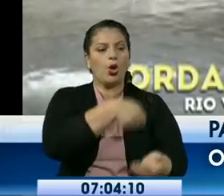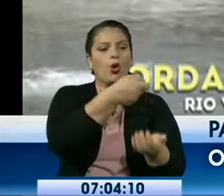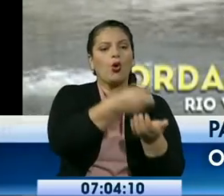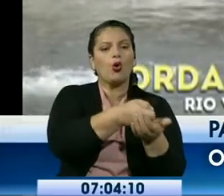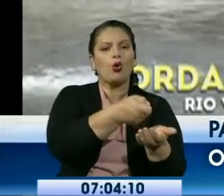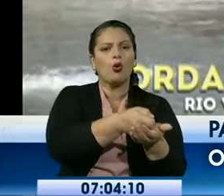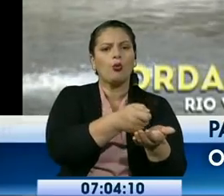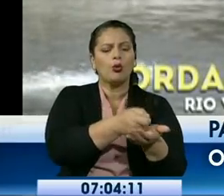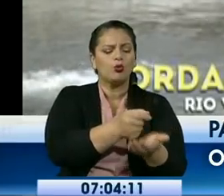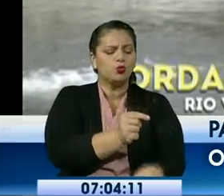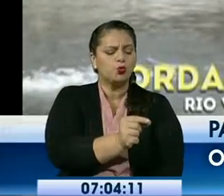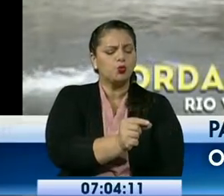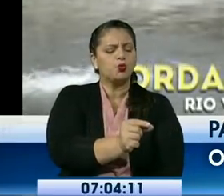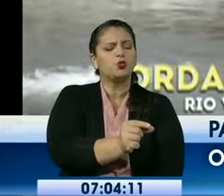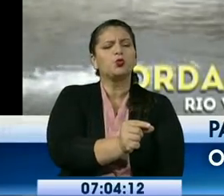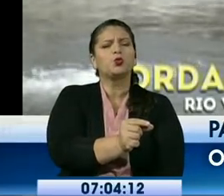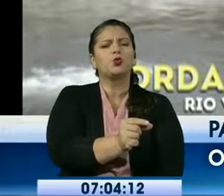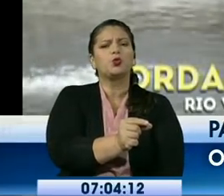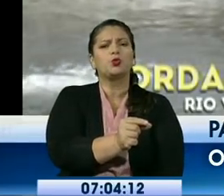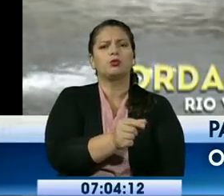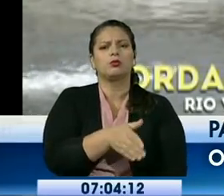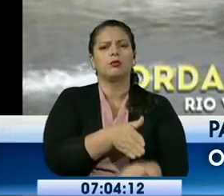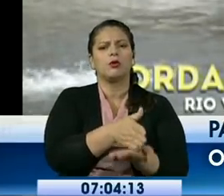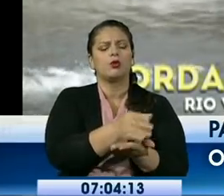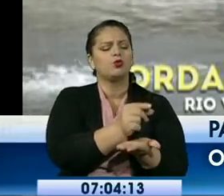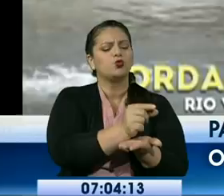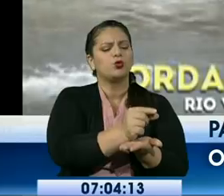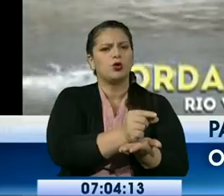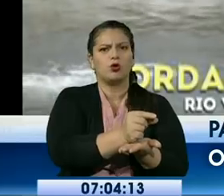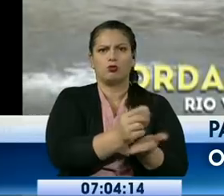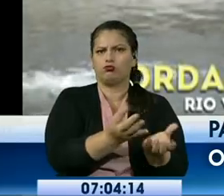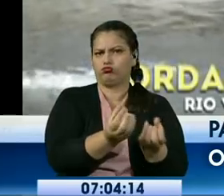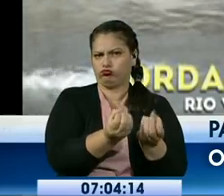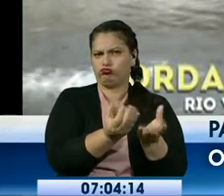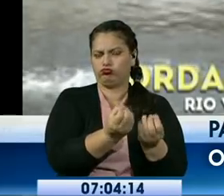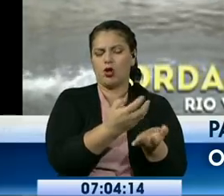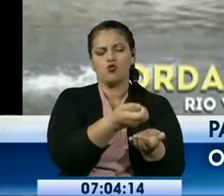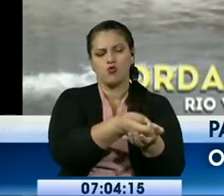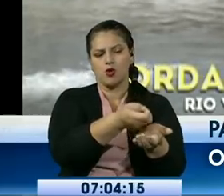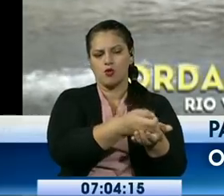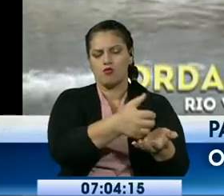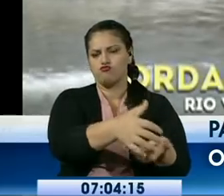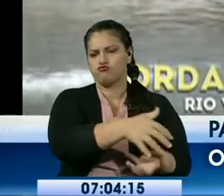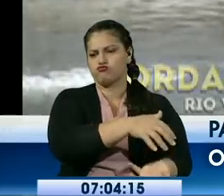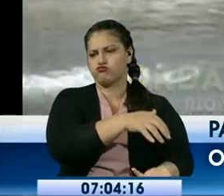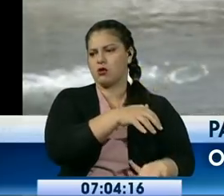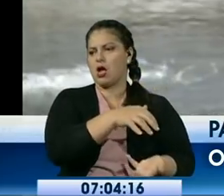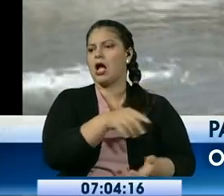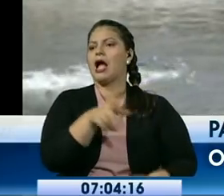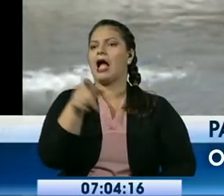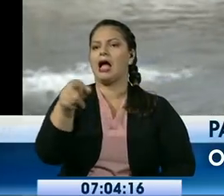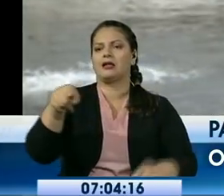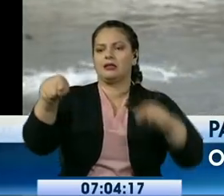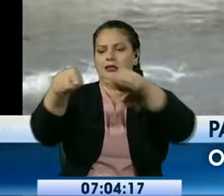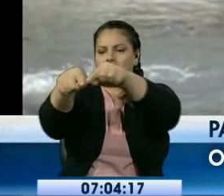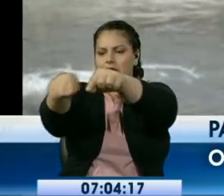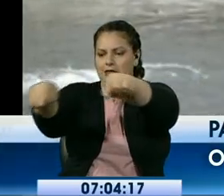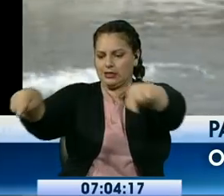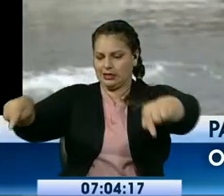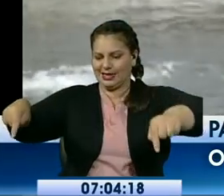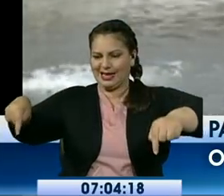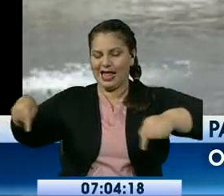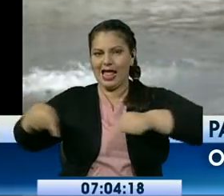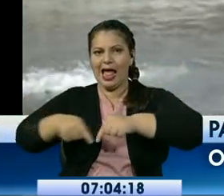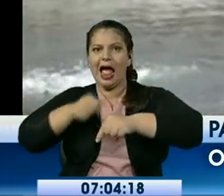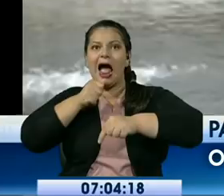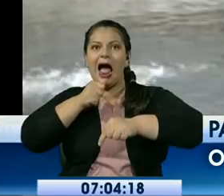5 centímetros. Entonces luego de ahí ponemos a la crianza nosotros. Ajá, porque nosotros no podemos hacerle